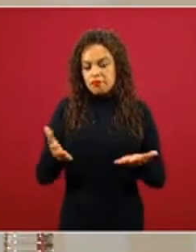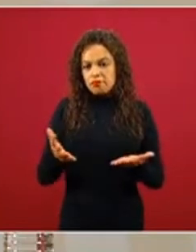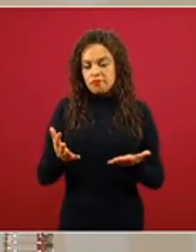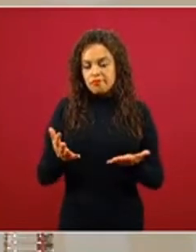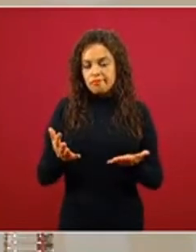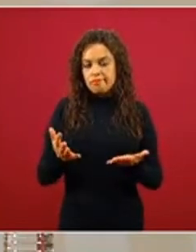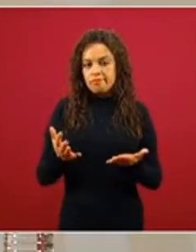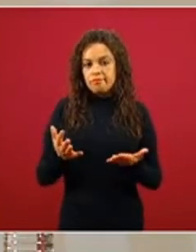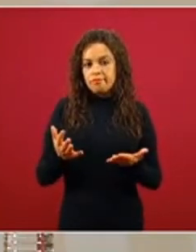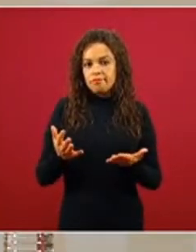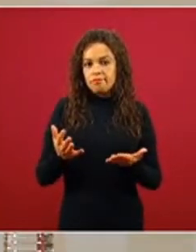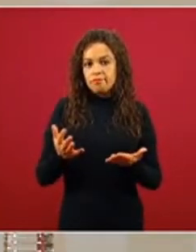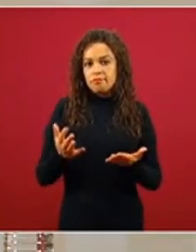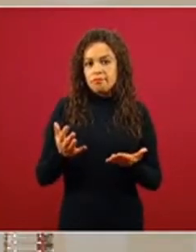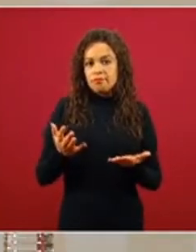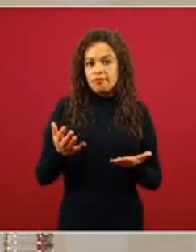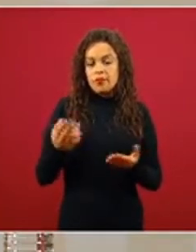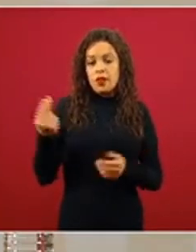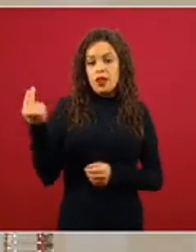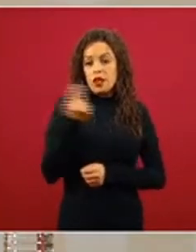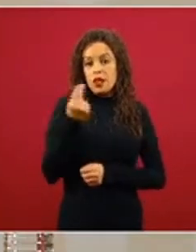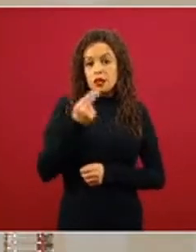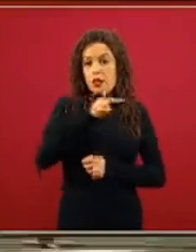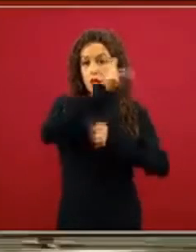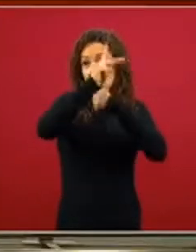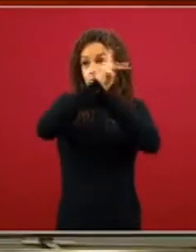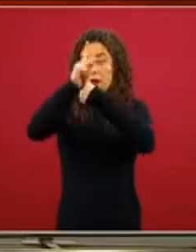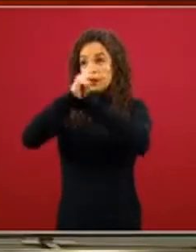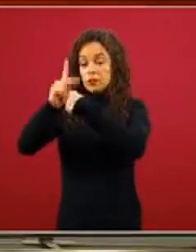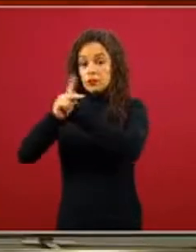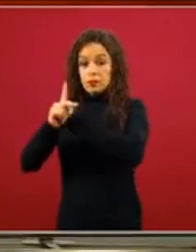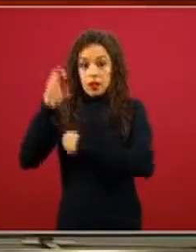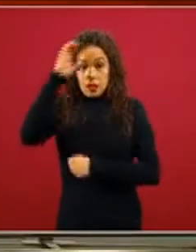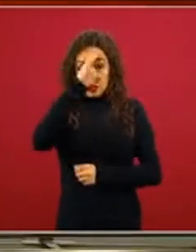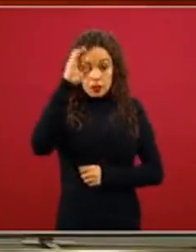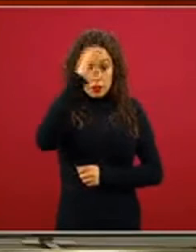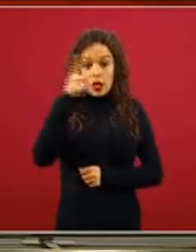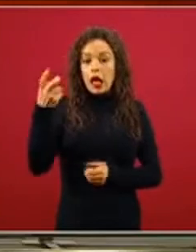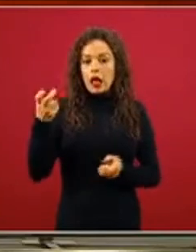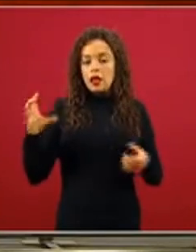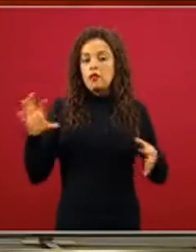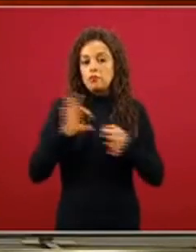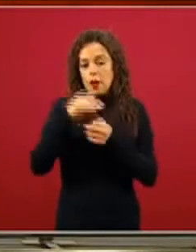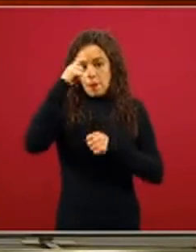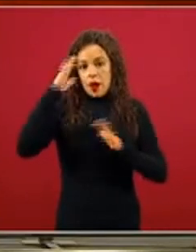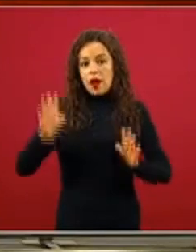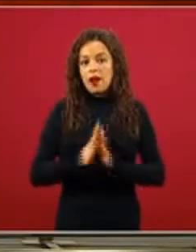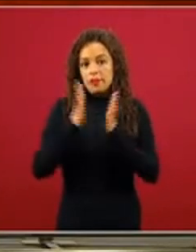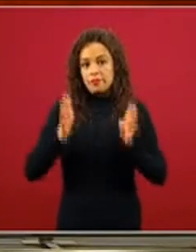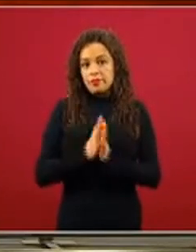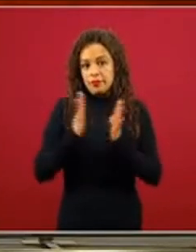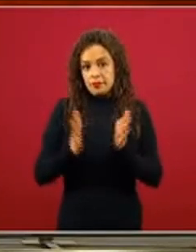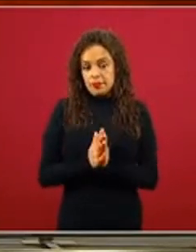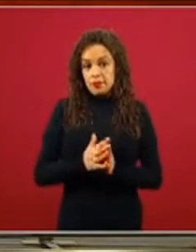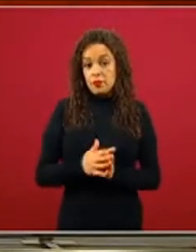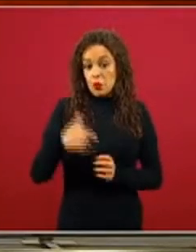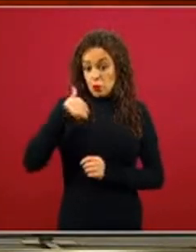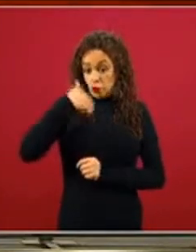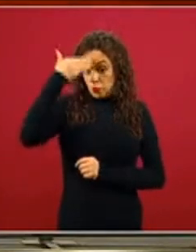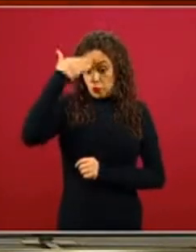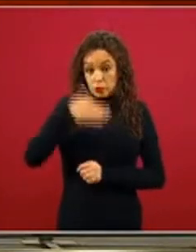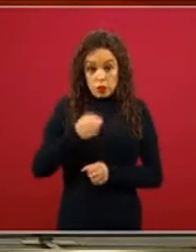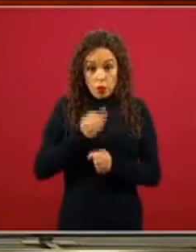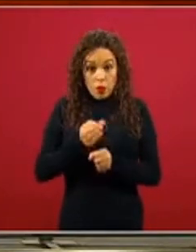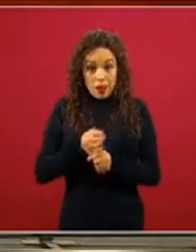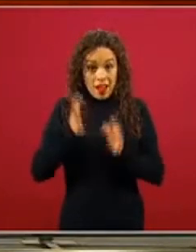de amistad científica entre los países y es muy probable que se participe en esto. No hay, hasta donde llega mi conocimiento, alguien que ya